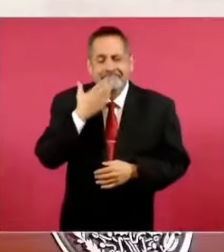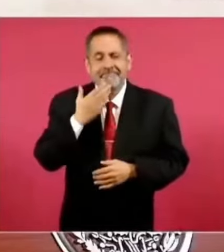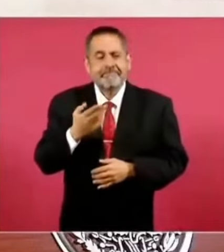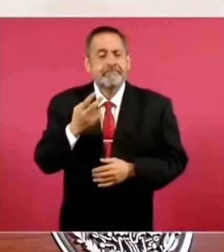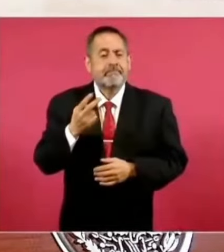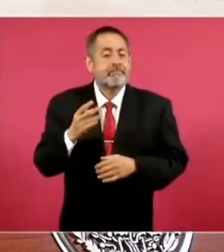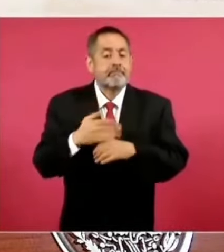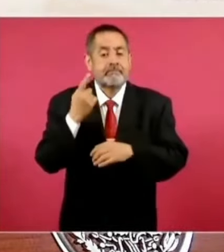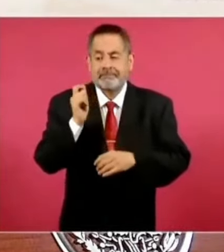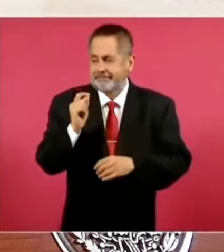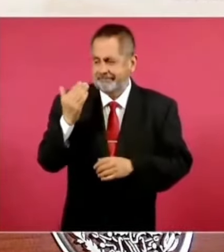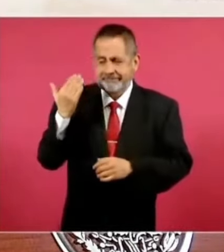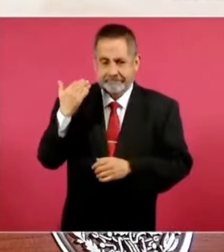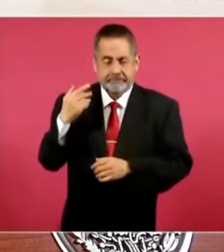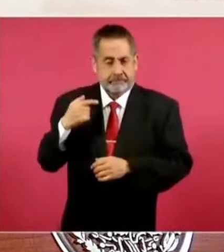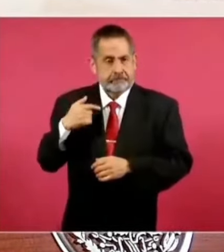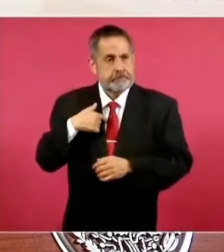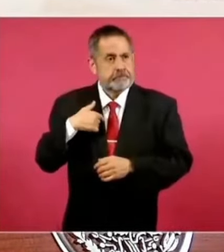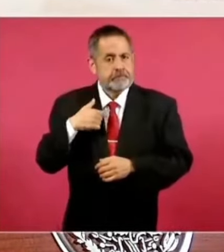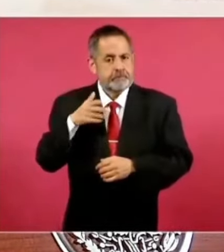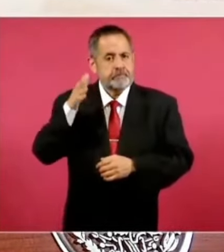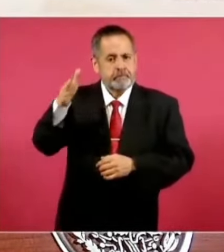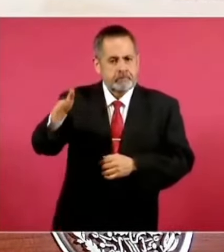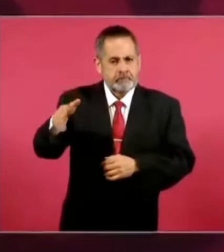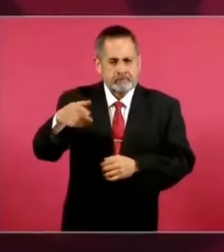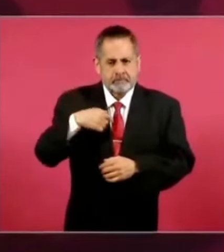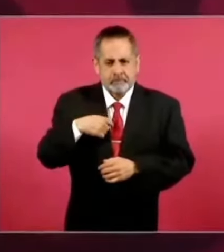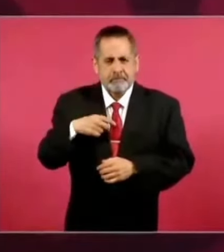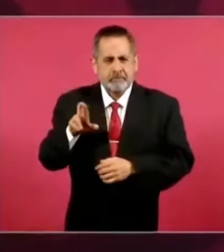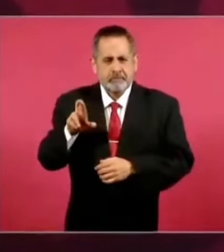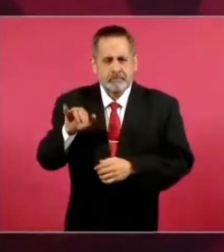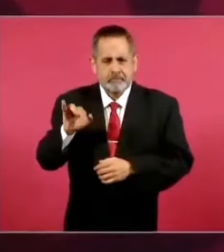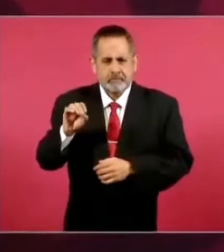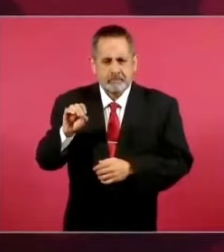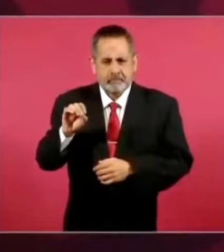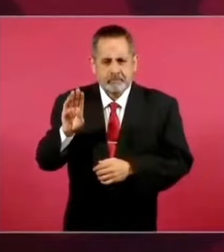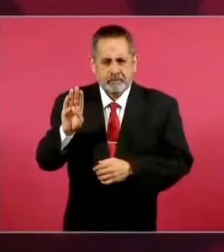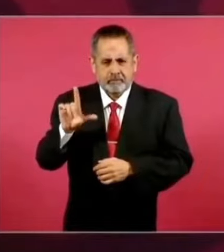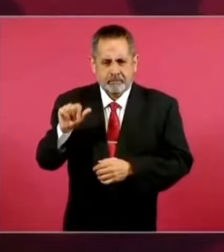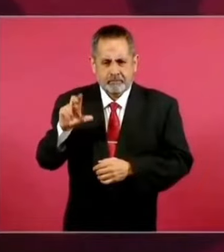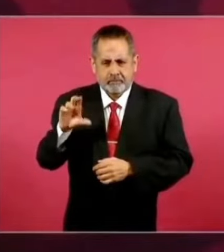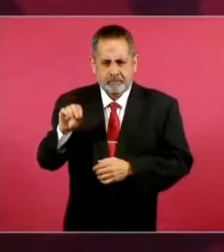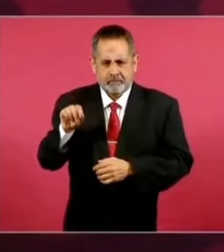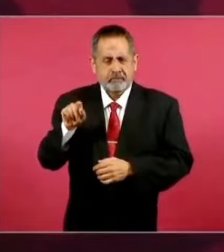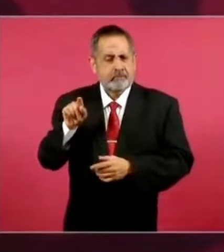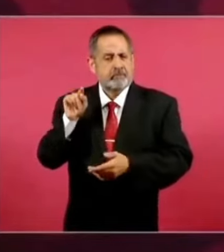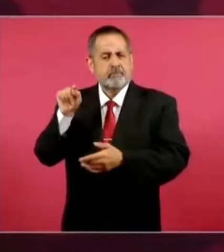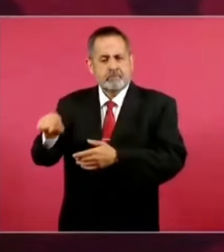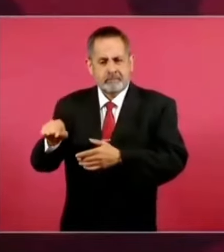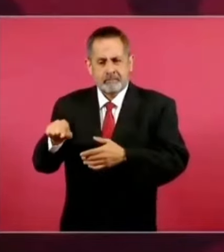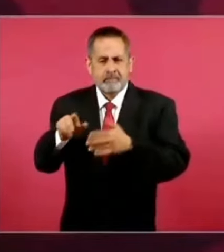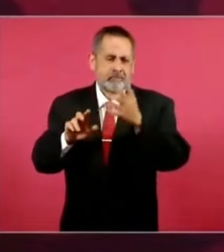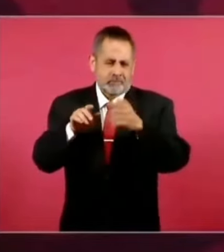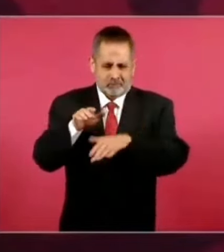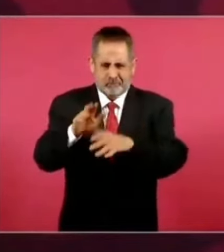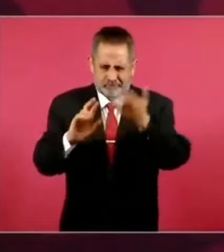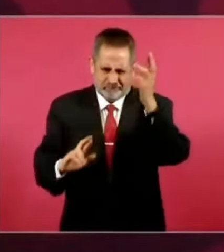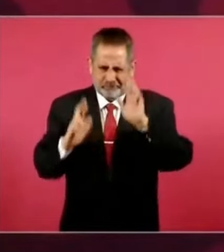porque fuimos a Río Blanco a conmemorar lo de la huelga,